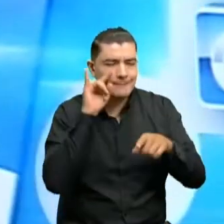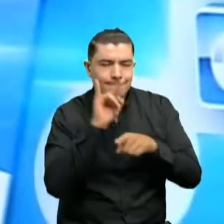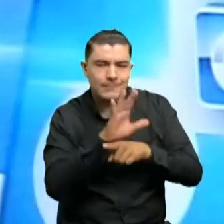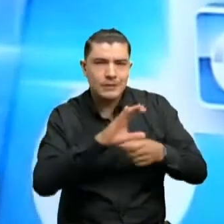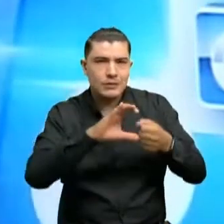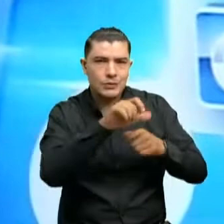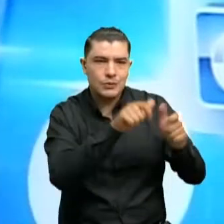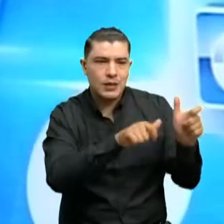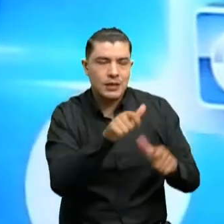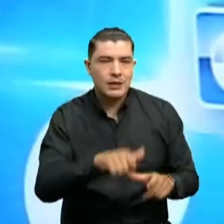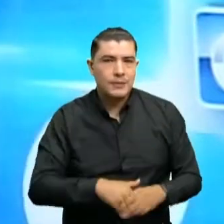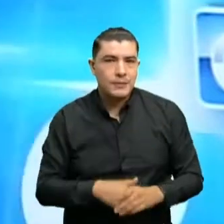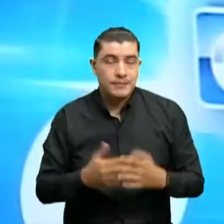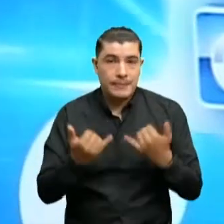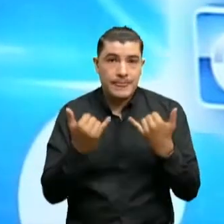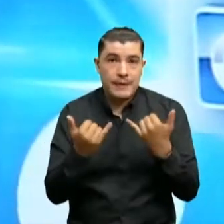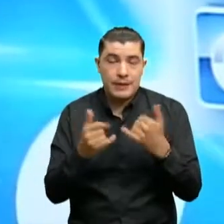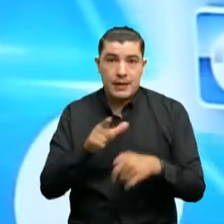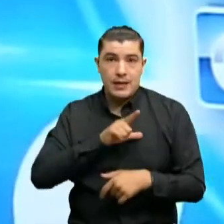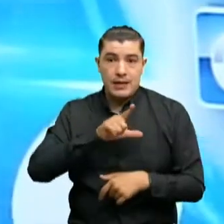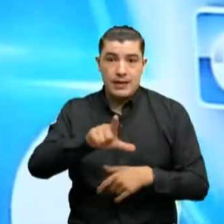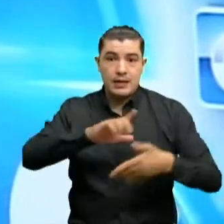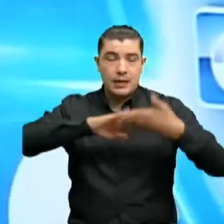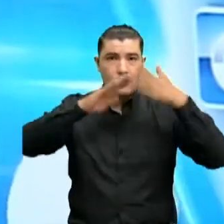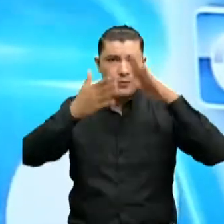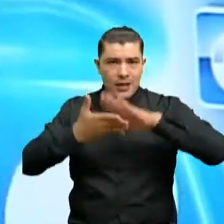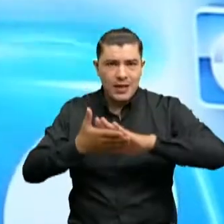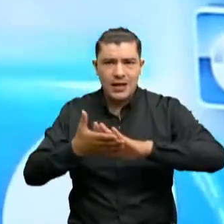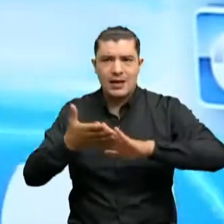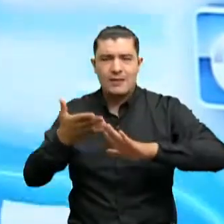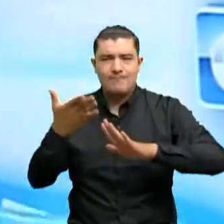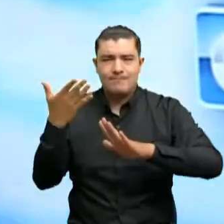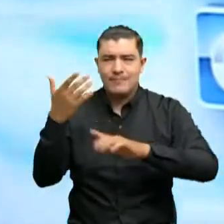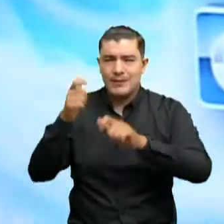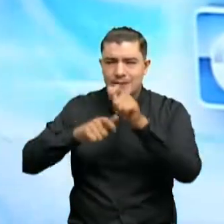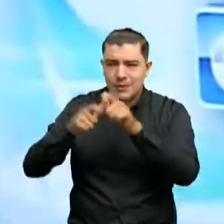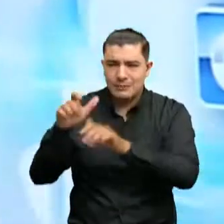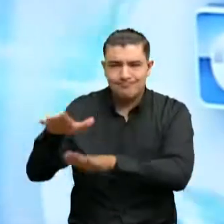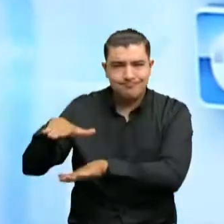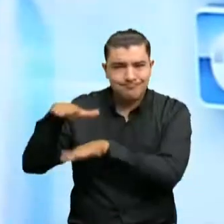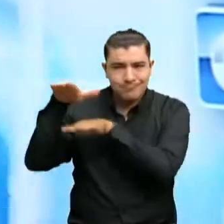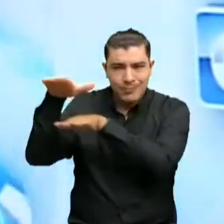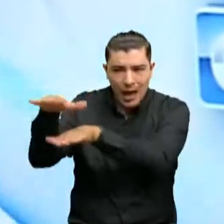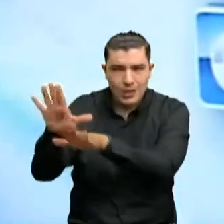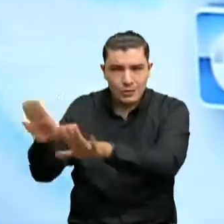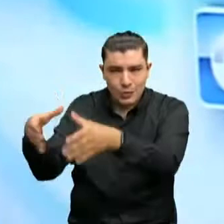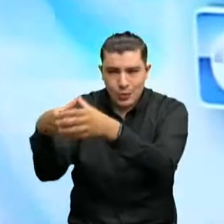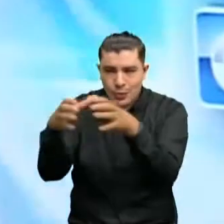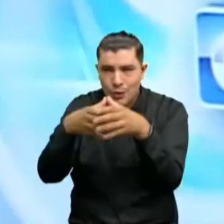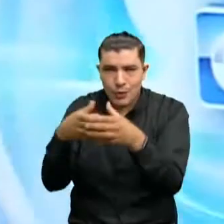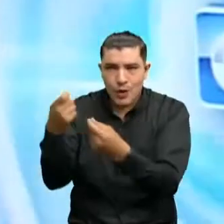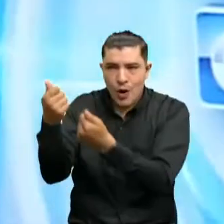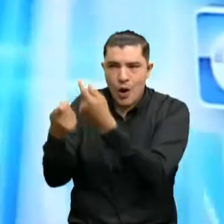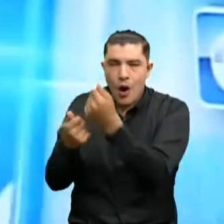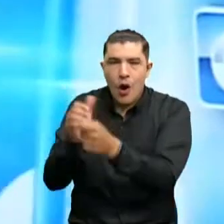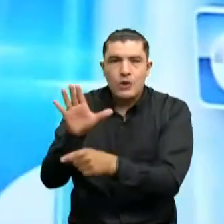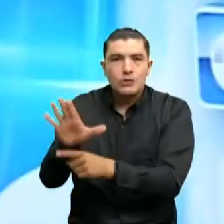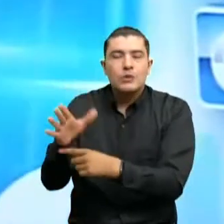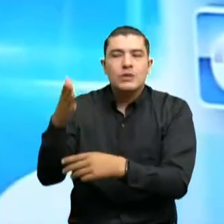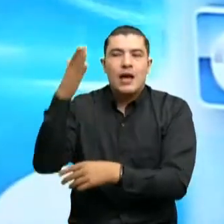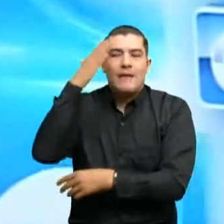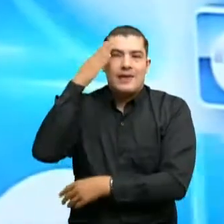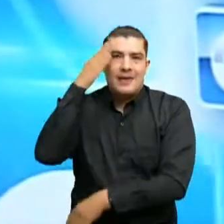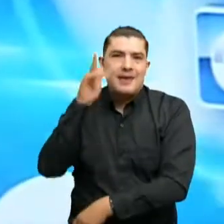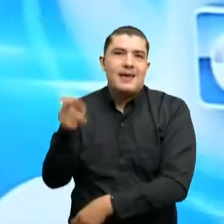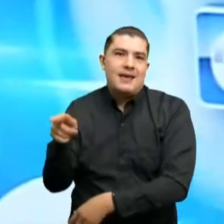importante nuestros líderes comunales y todos los representantes de los diferentes sectores productivos de la región porque ellos tienen la información de primera mano